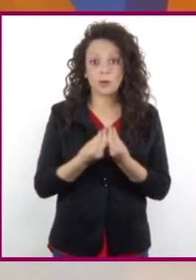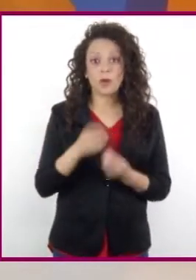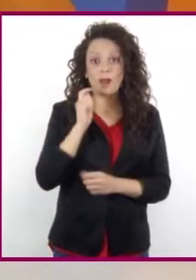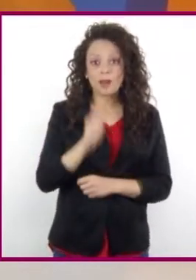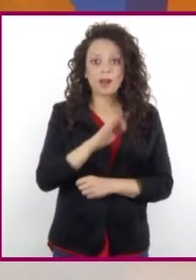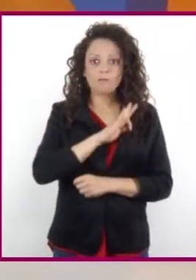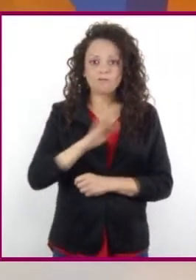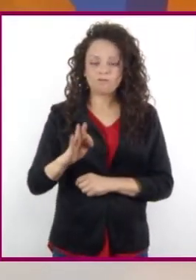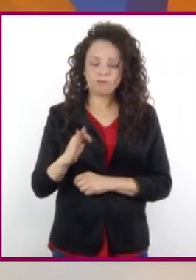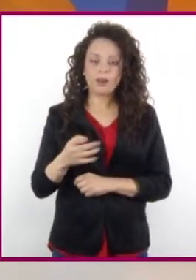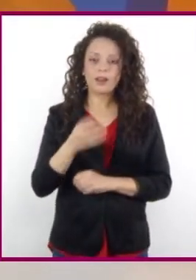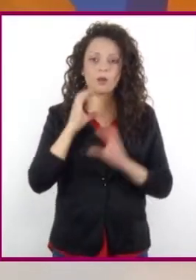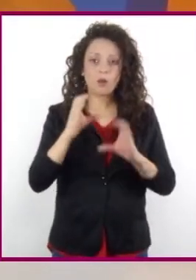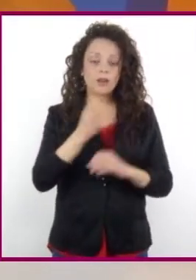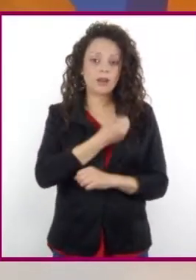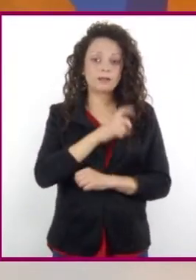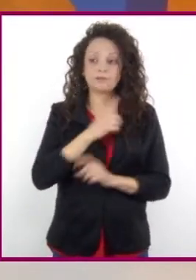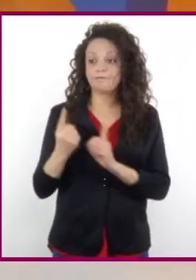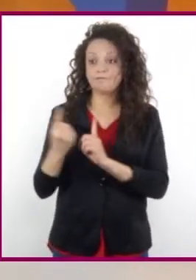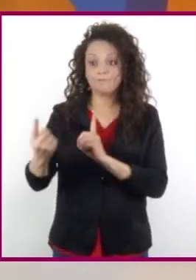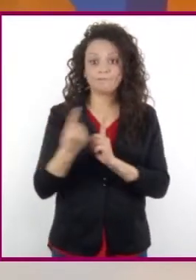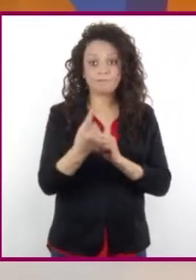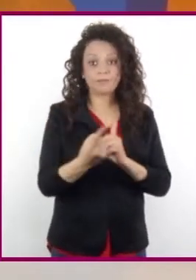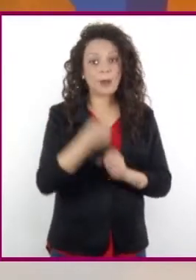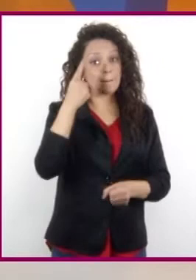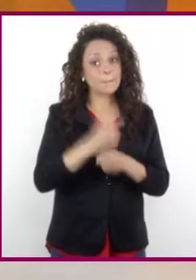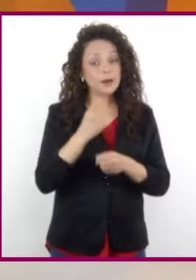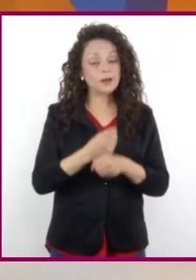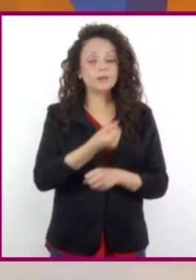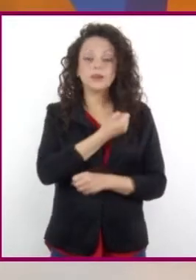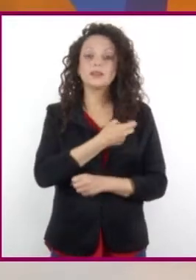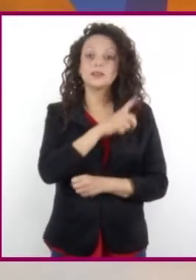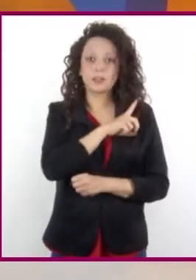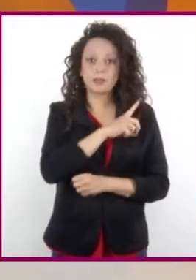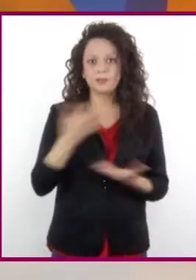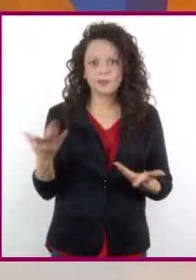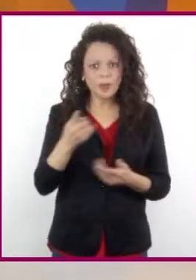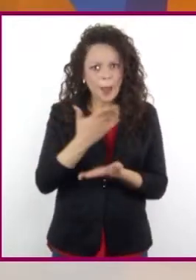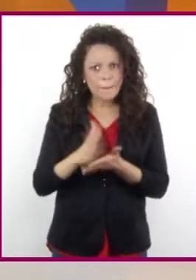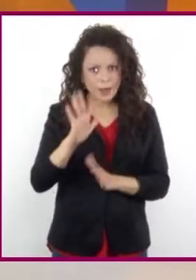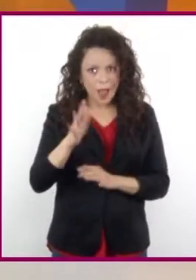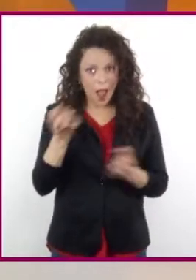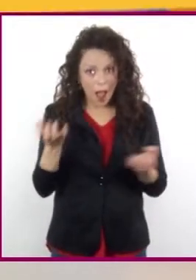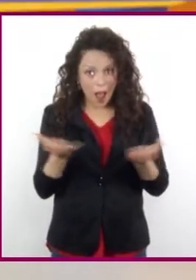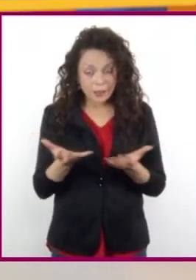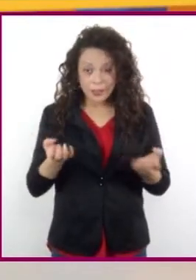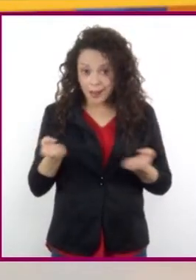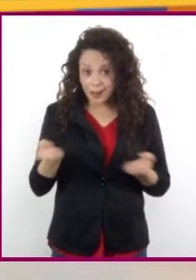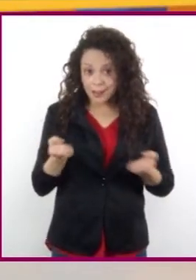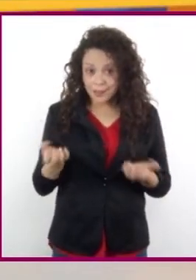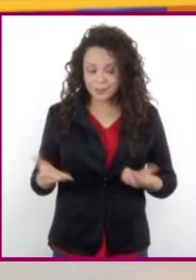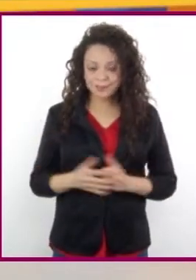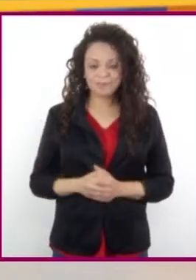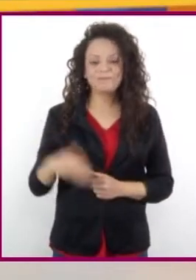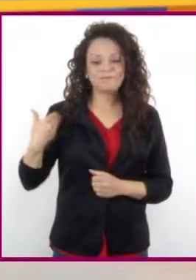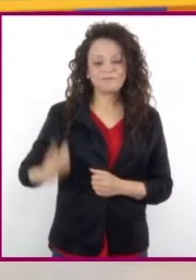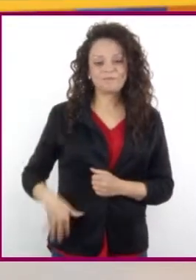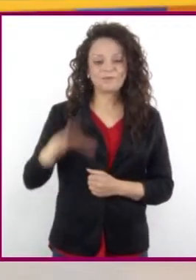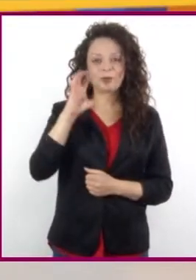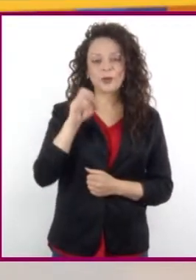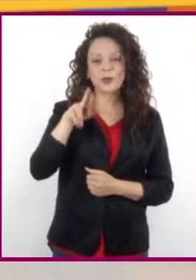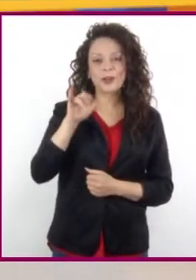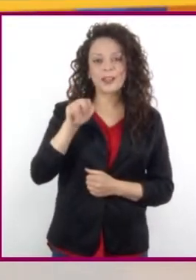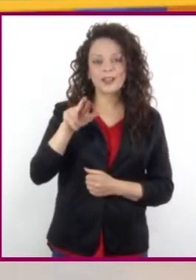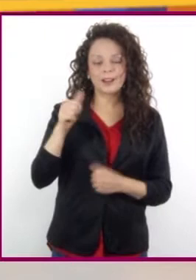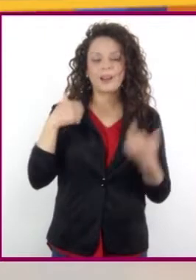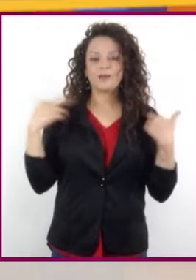distancia. La salud es primero. Además, ¿ya hicieron algo de ejercicio hoy? Yo soy la profesora Corina Estefanía Flores